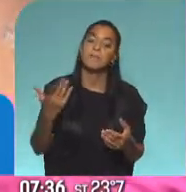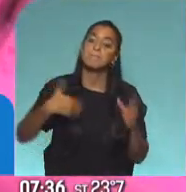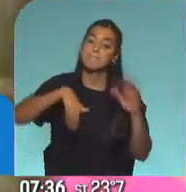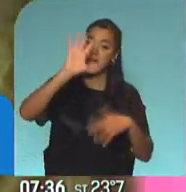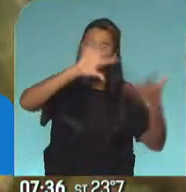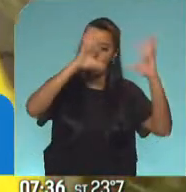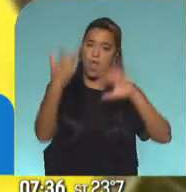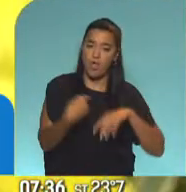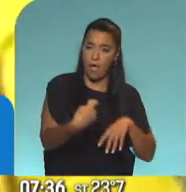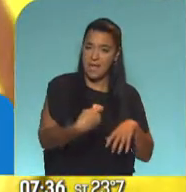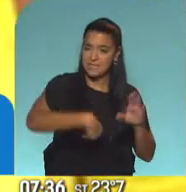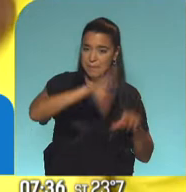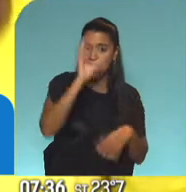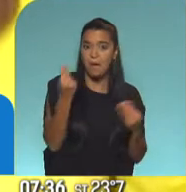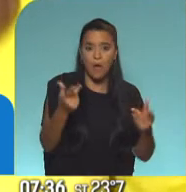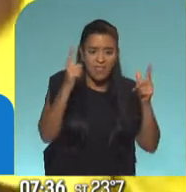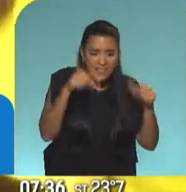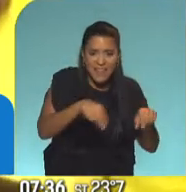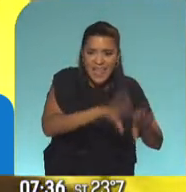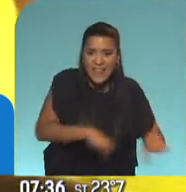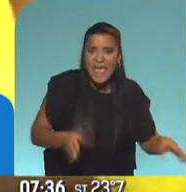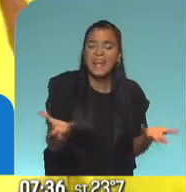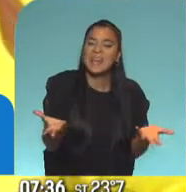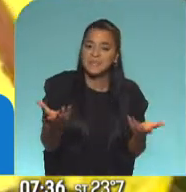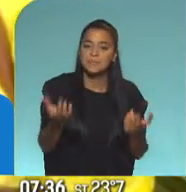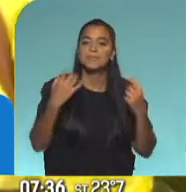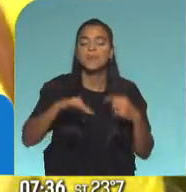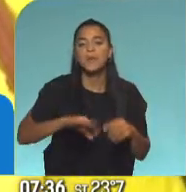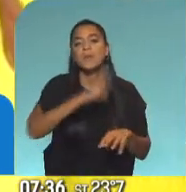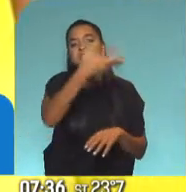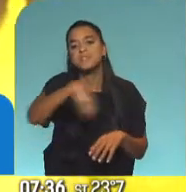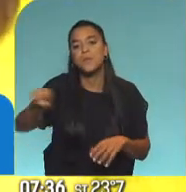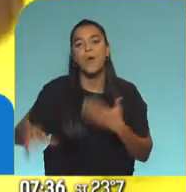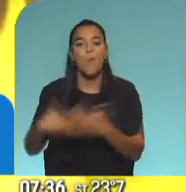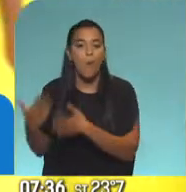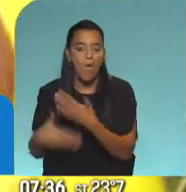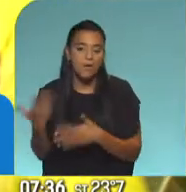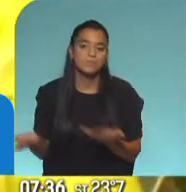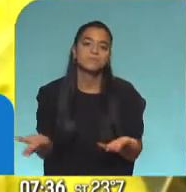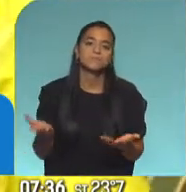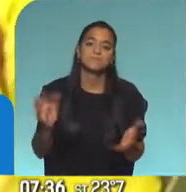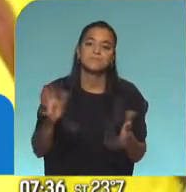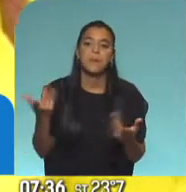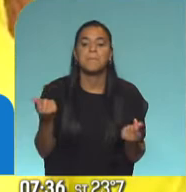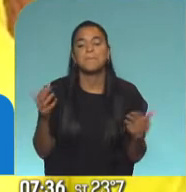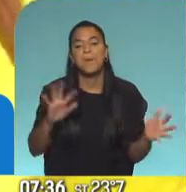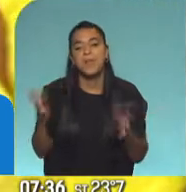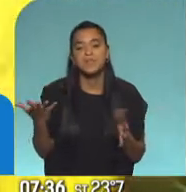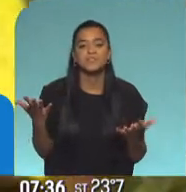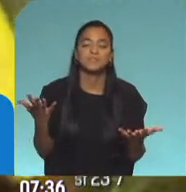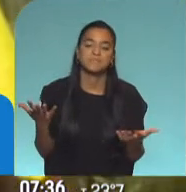un día nublado porque tenés que entretener a los nenes, ¿viste? Tenés que llevar a los juegos. Y no sé, en precio, ¿cuánto se